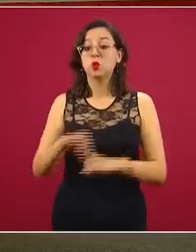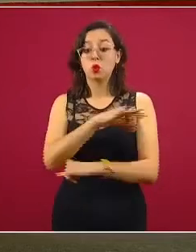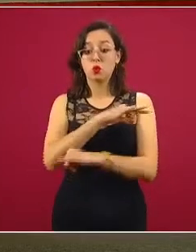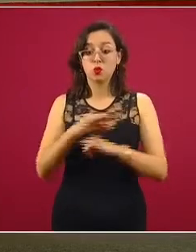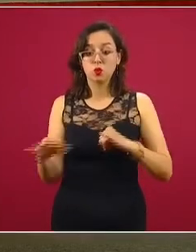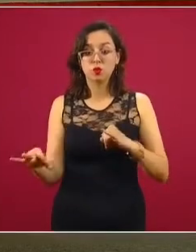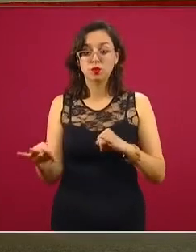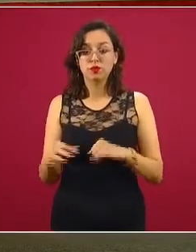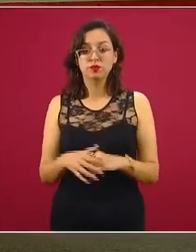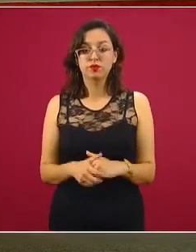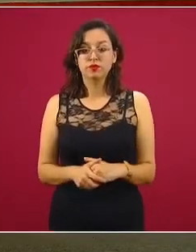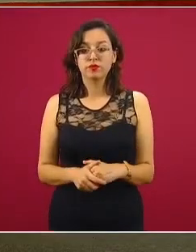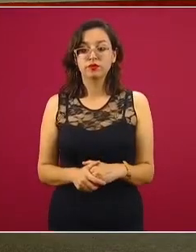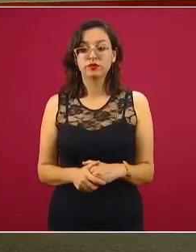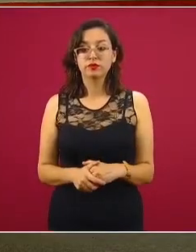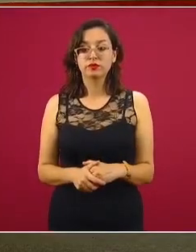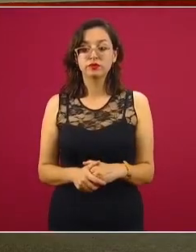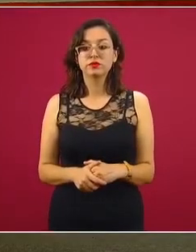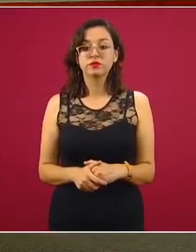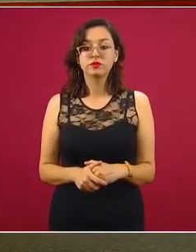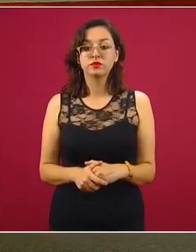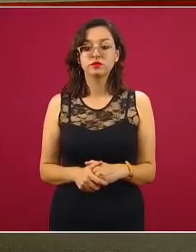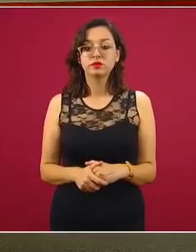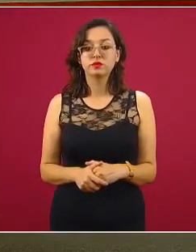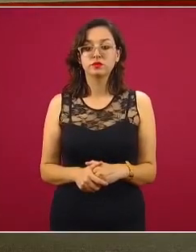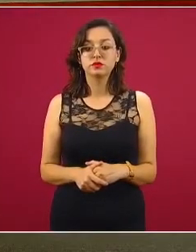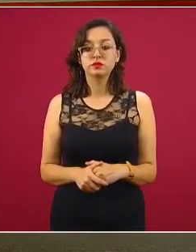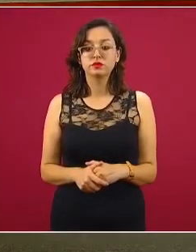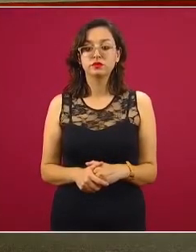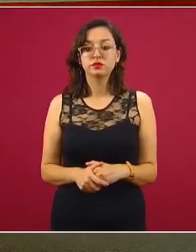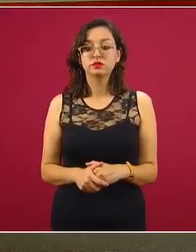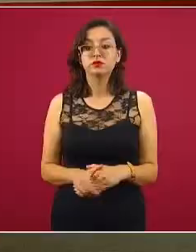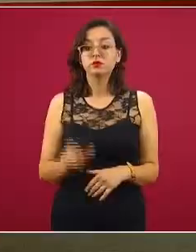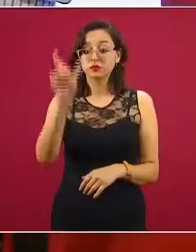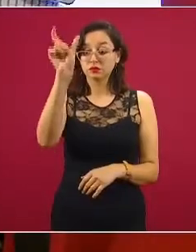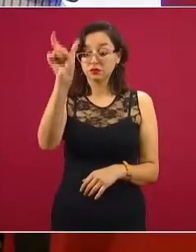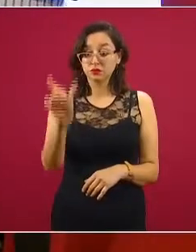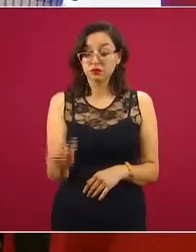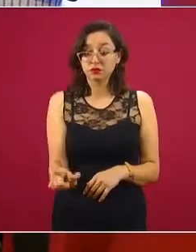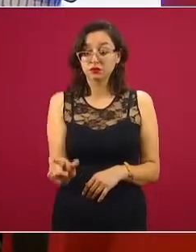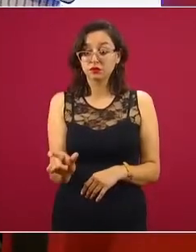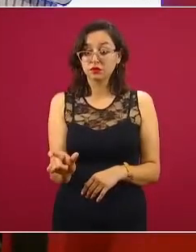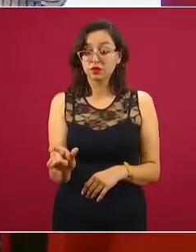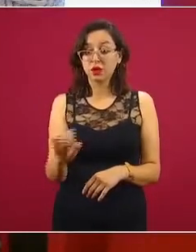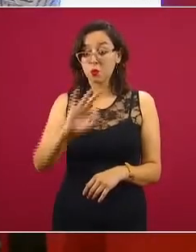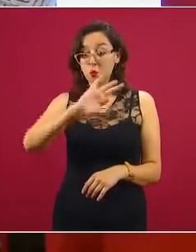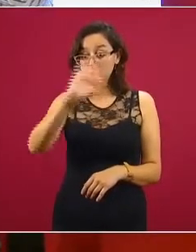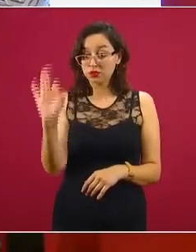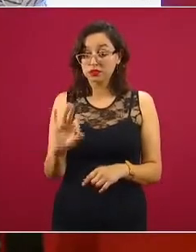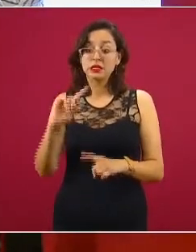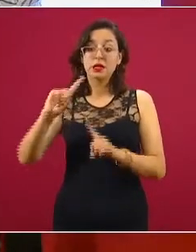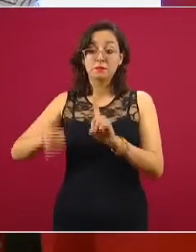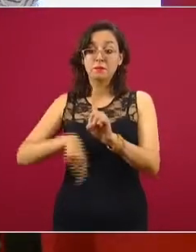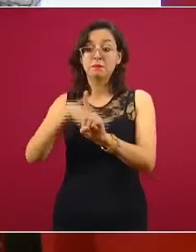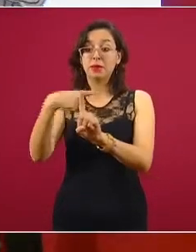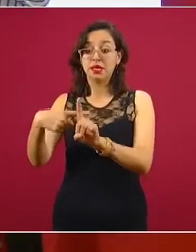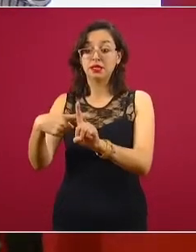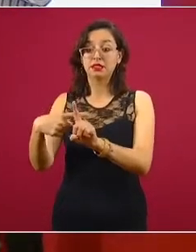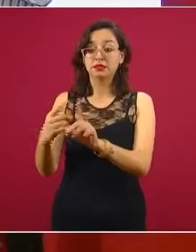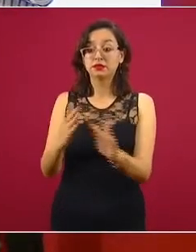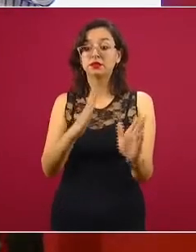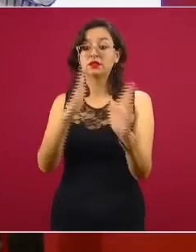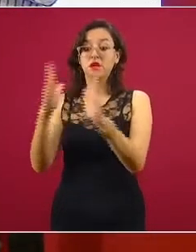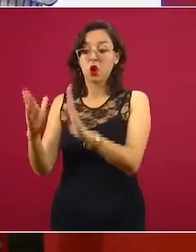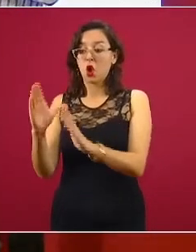Finalmente, yo tengo a estos, les aplico el porcentaje de positividad y tengo los